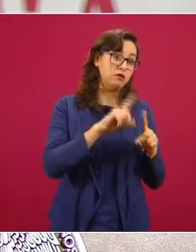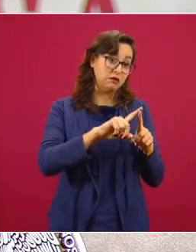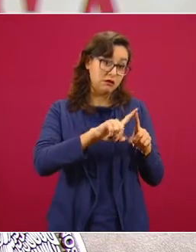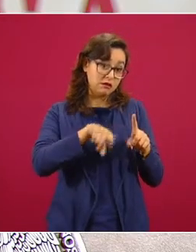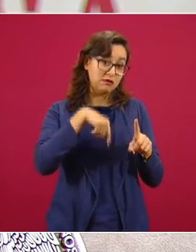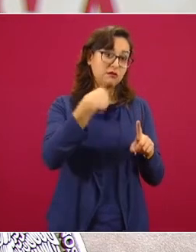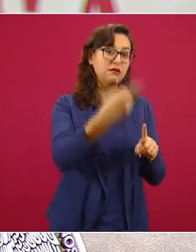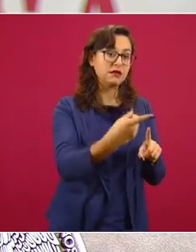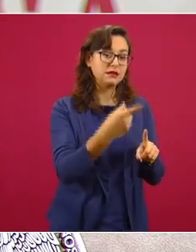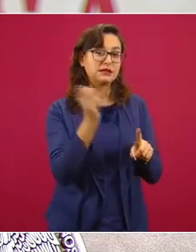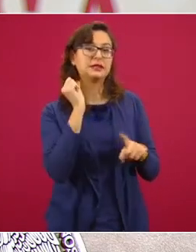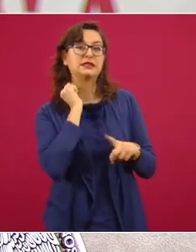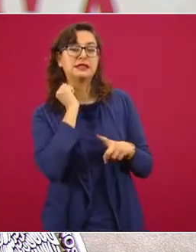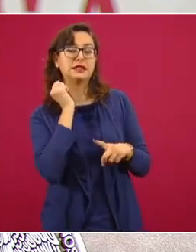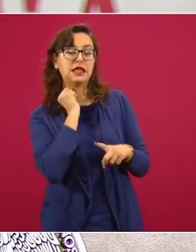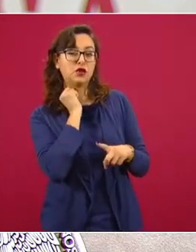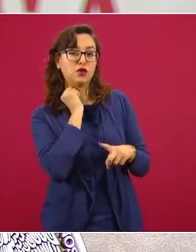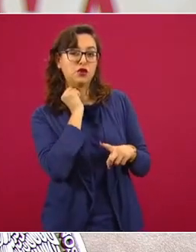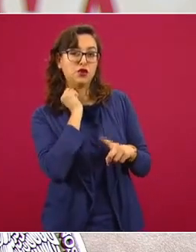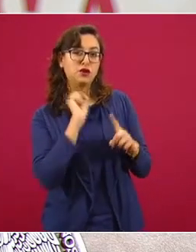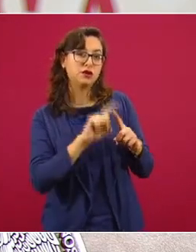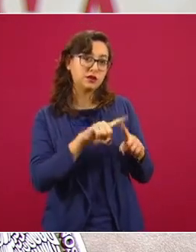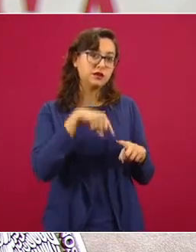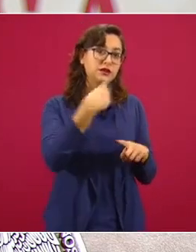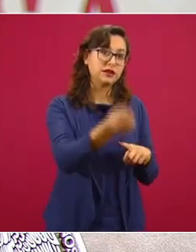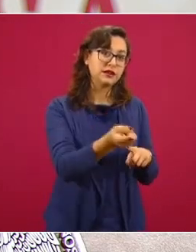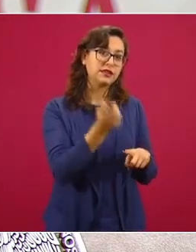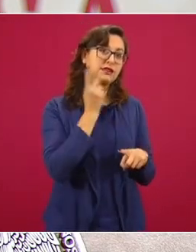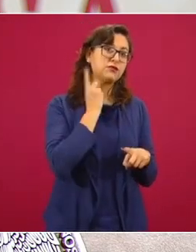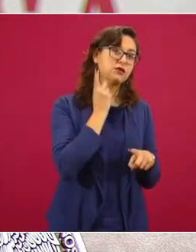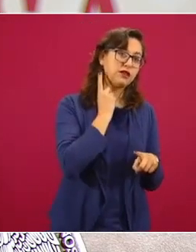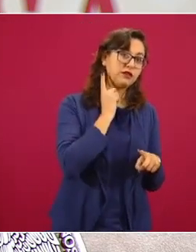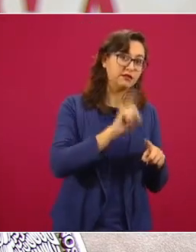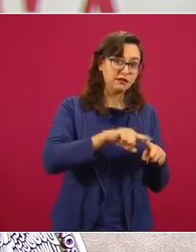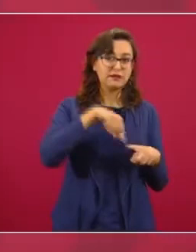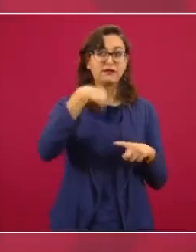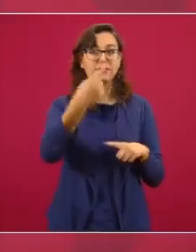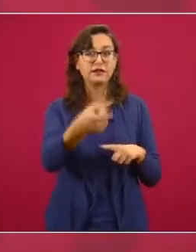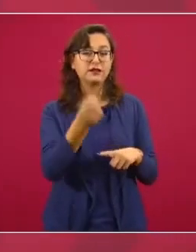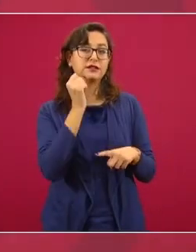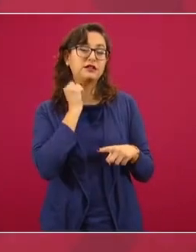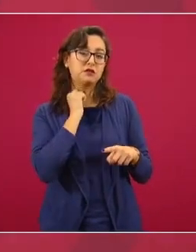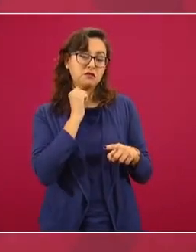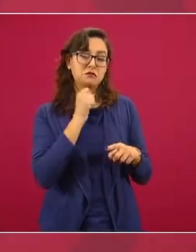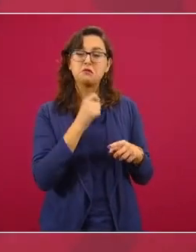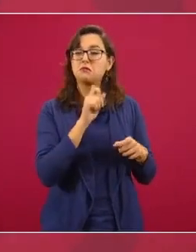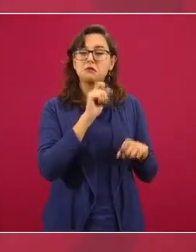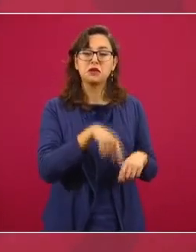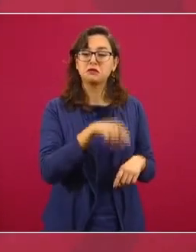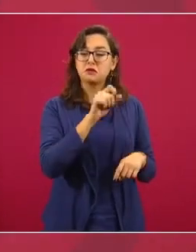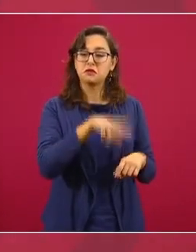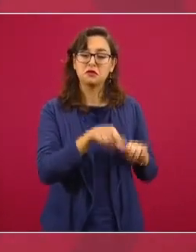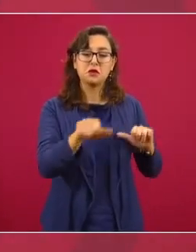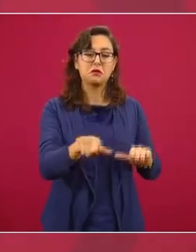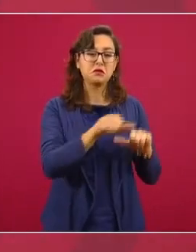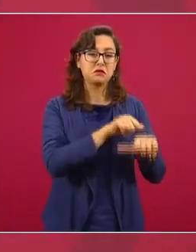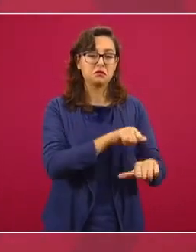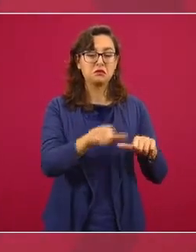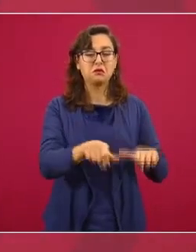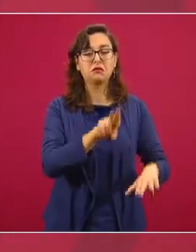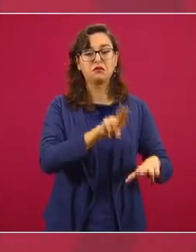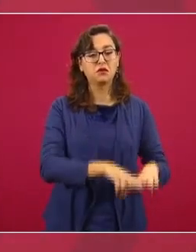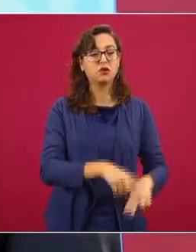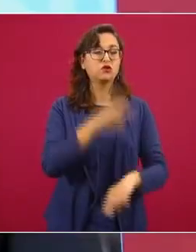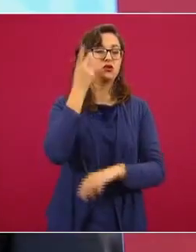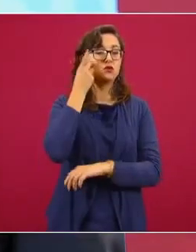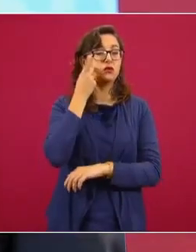ya más acolchonado, más muelle, y ahí se quedaban dormidos y a veces ya no despertaban de